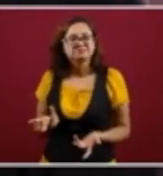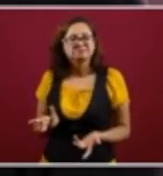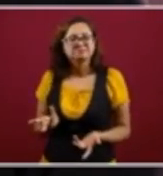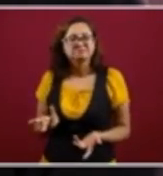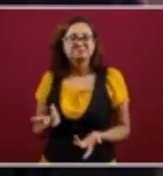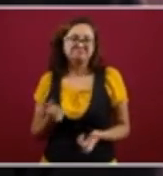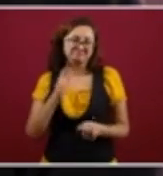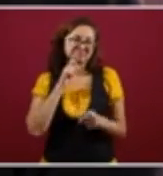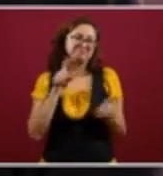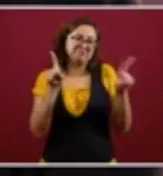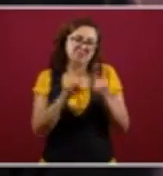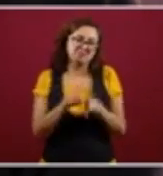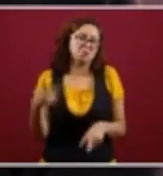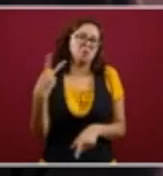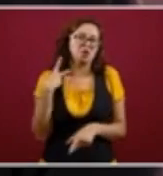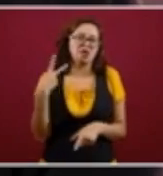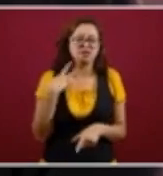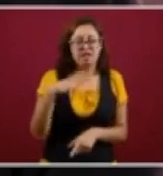la política neoliberal,